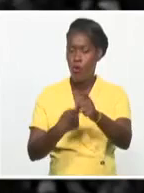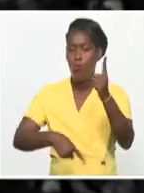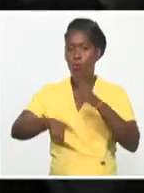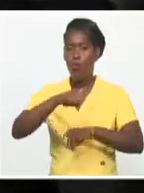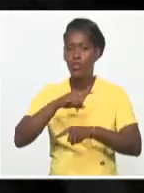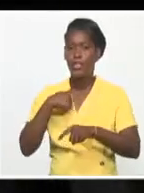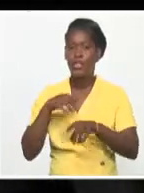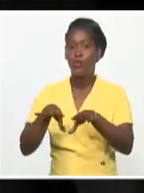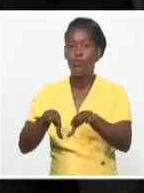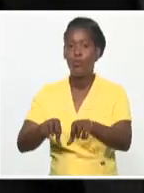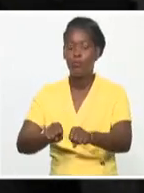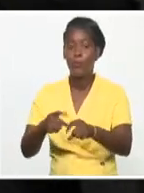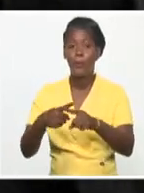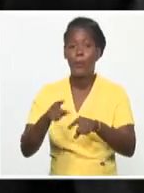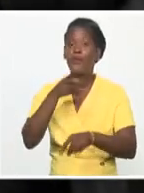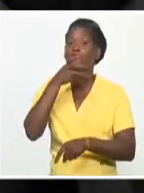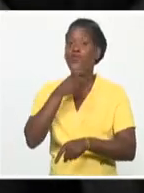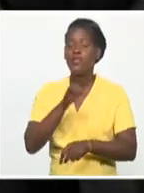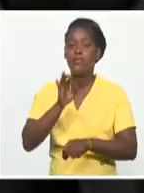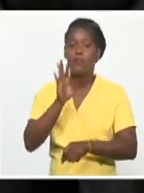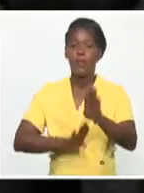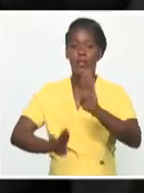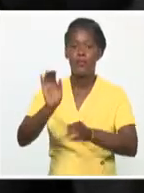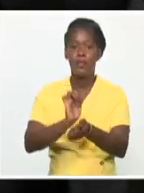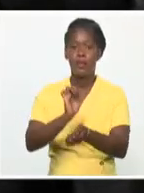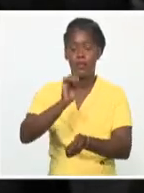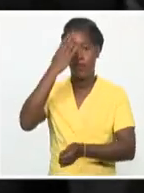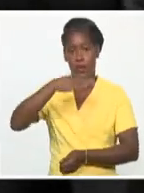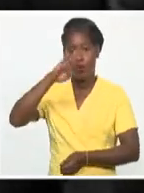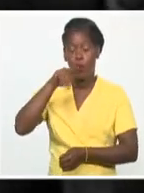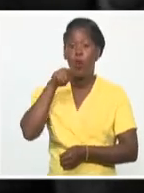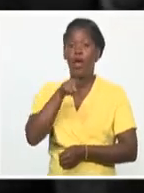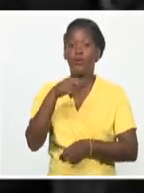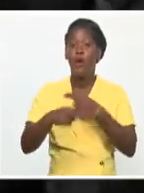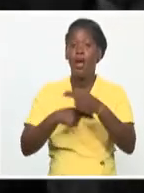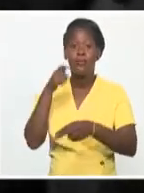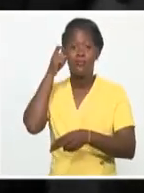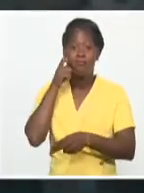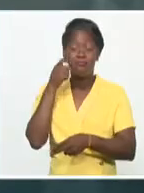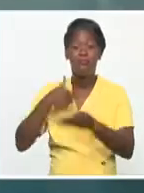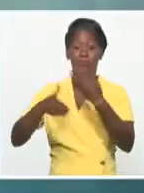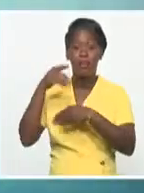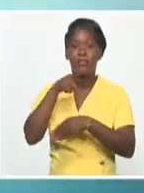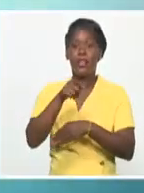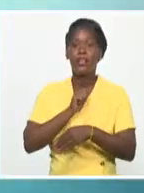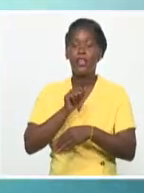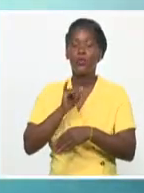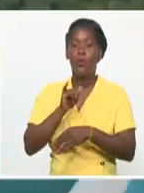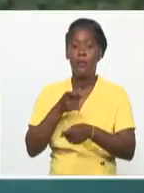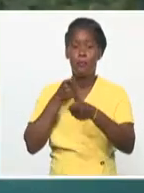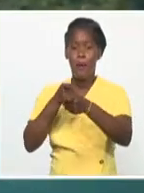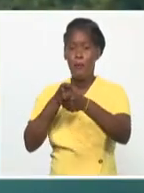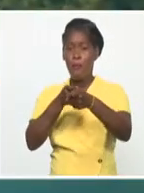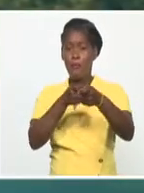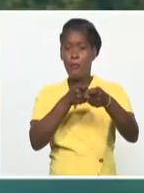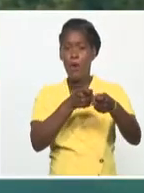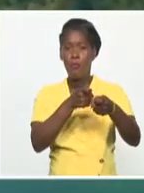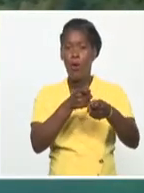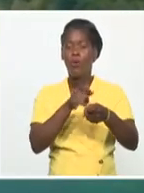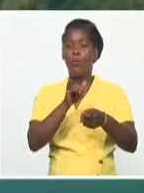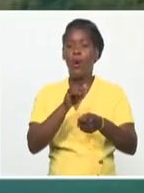por el joven castro en las montañas intentan ocultar los asesinatos y persecuciones sobre todo en santiago de cuba que vive con mayor